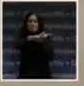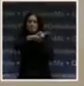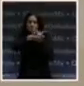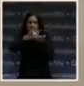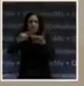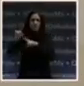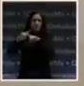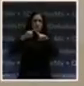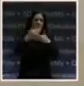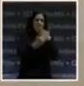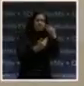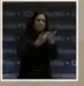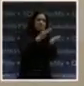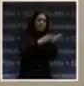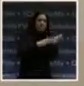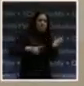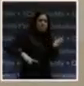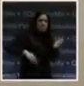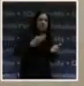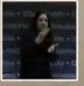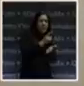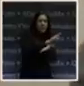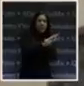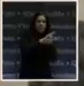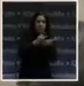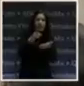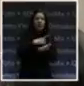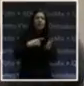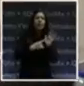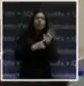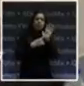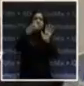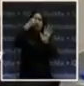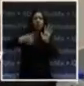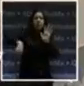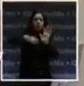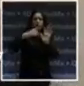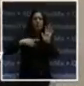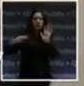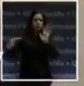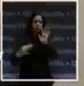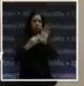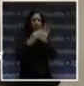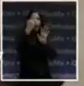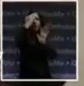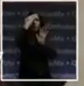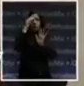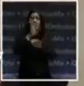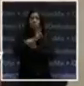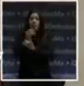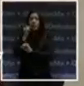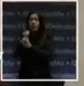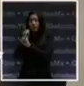los trámites que no son necesarios. Tenemos que publicarlos para que la ciudadanía los conozca y lo pueda hacer por